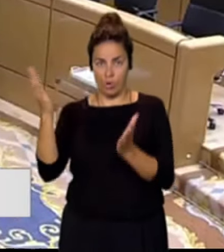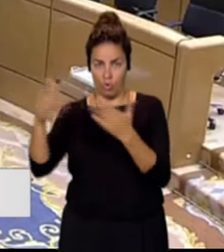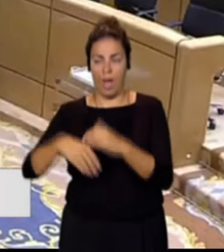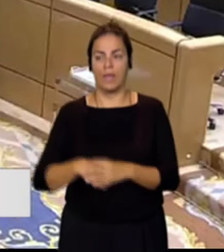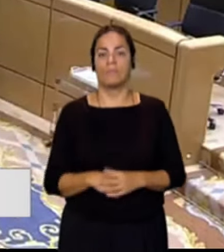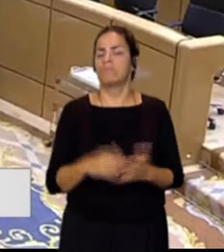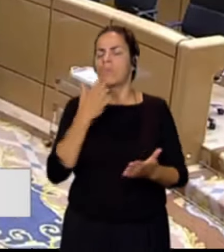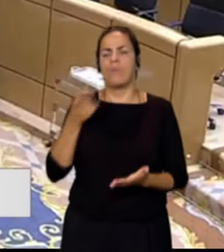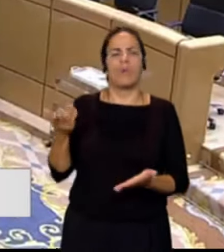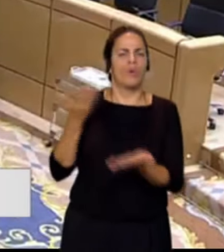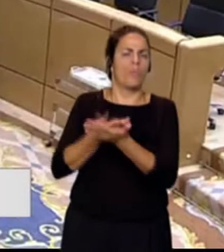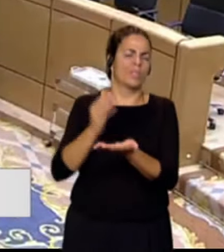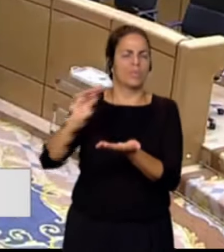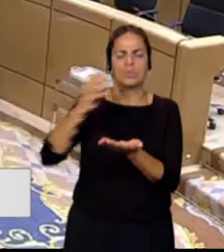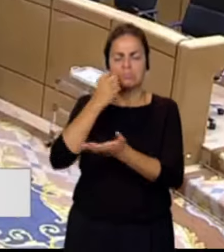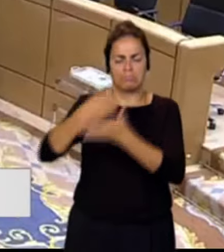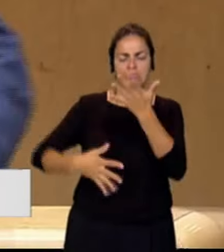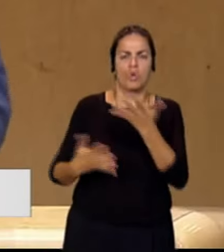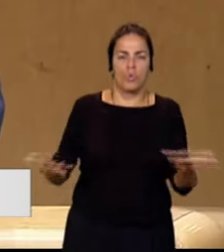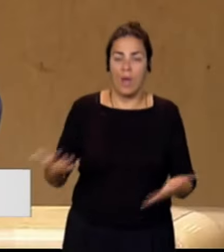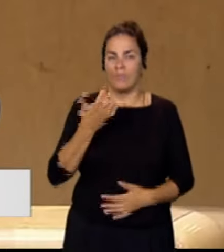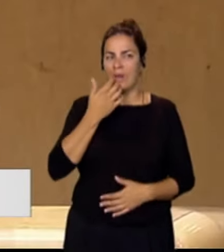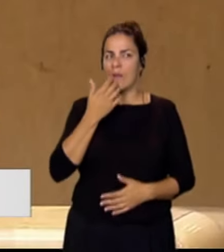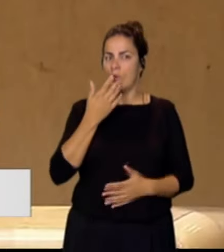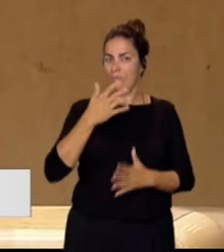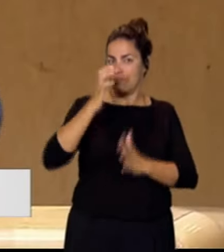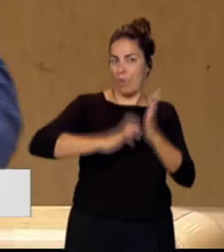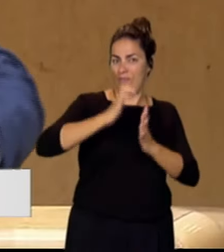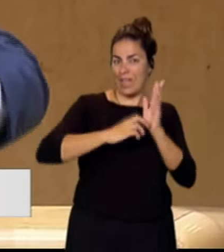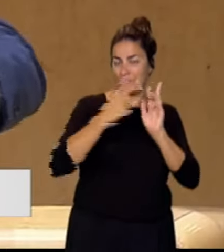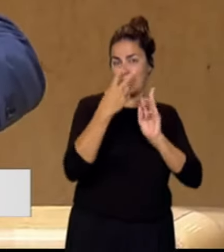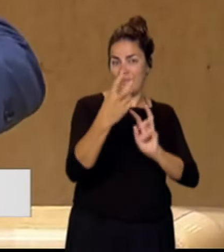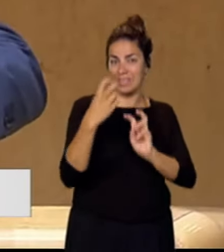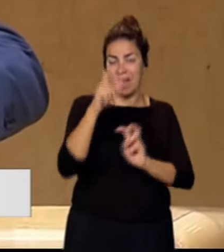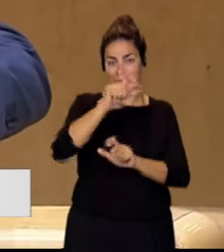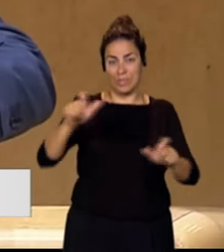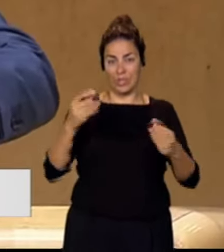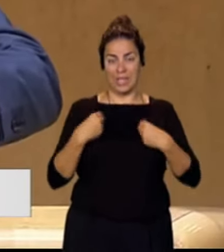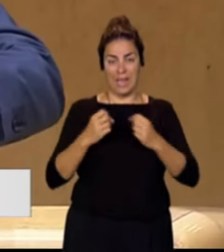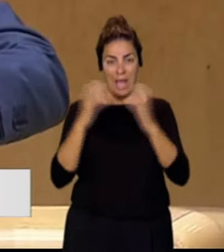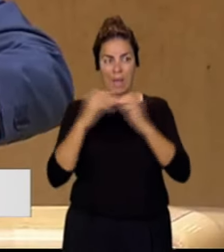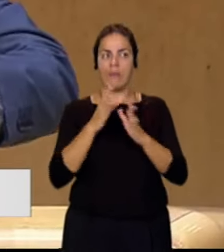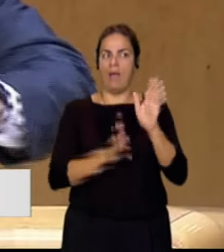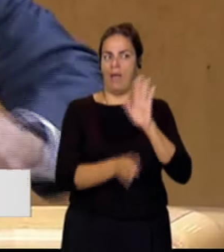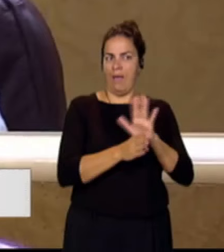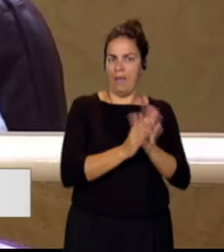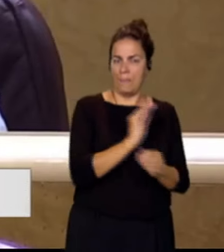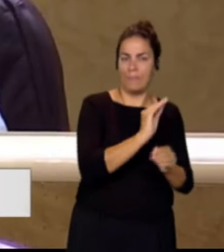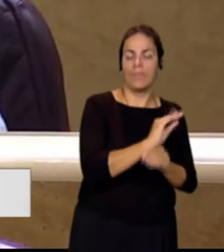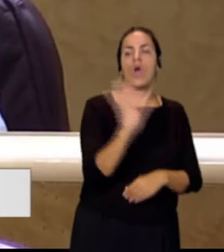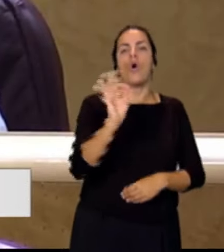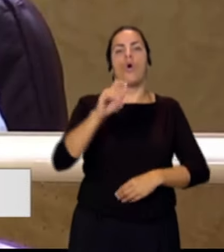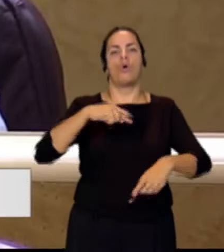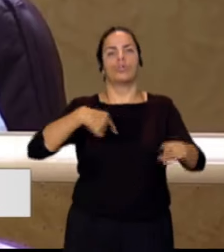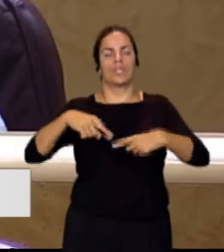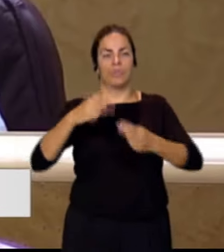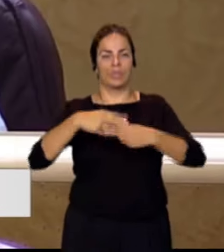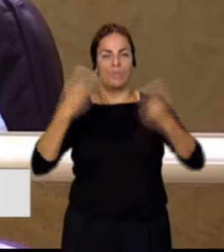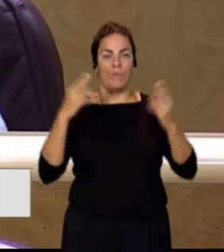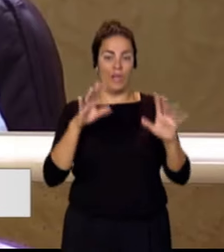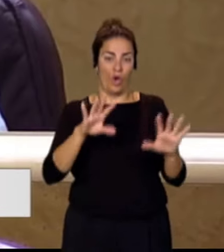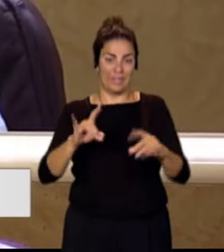propuestas piden que se garanticen las bonificaciones Fiscales a los habitates de la palma o la gratuidad del transporte público